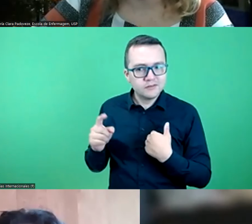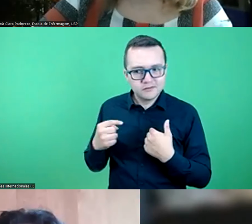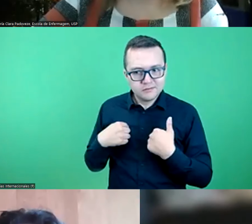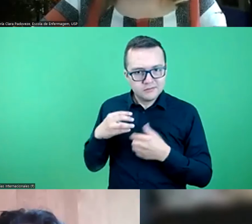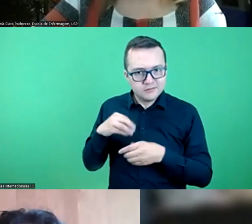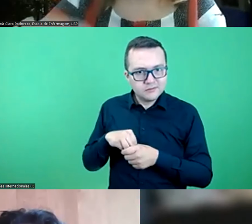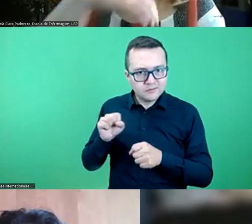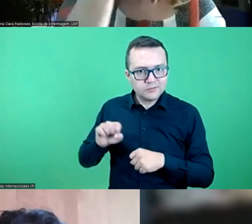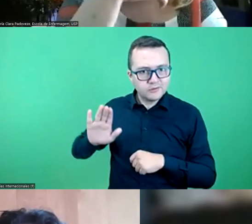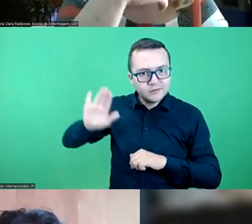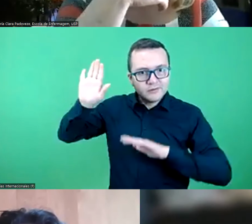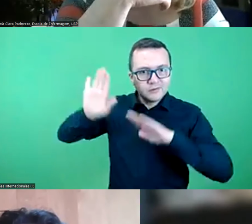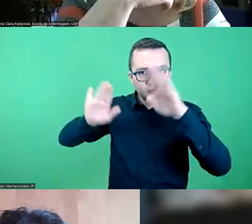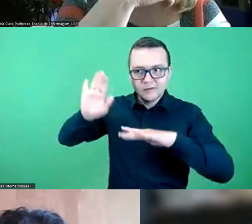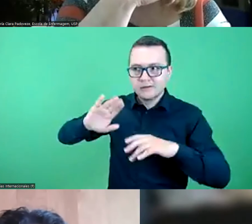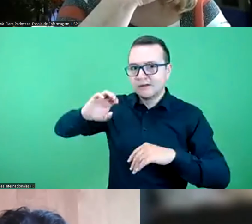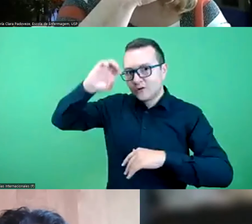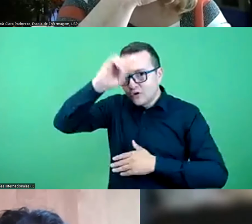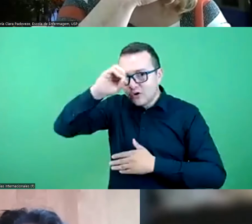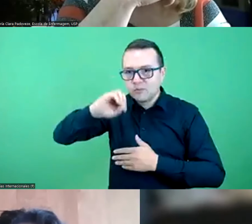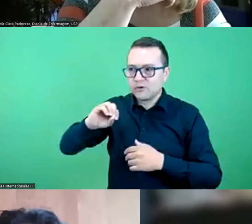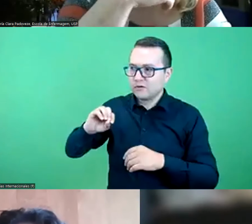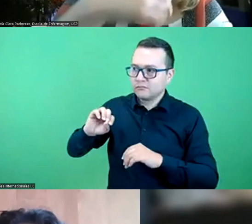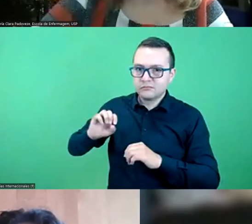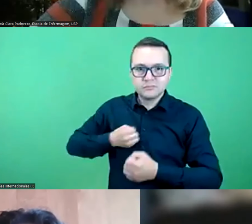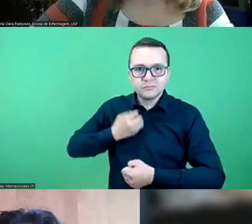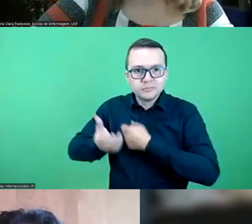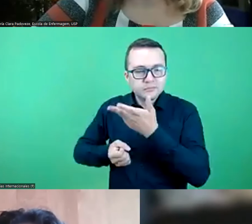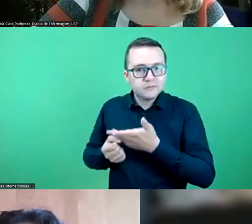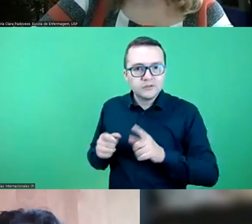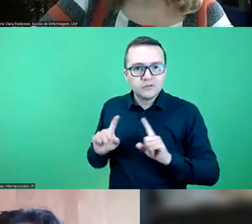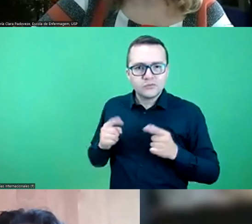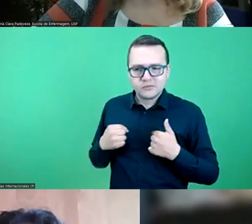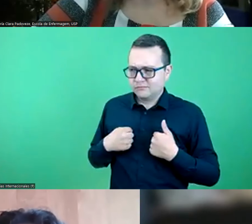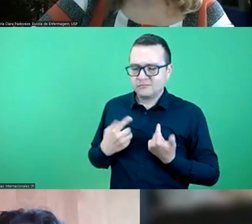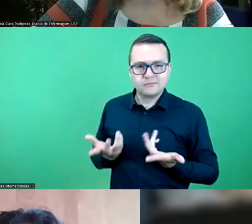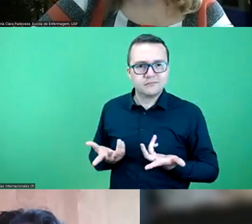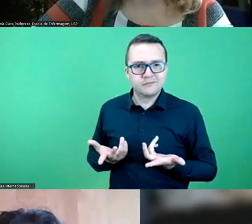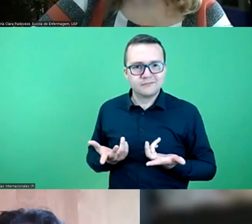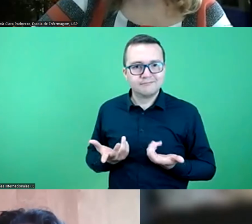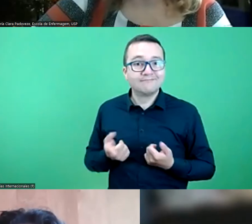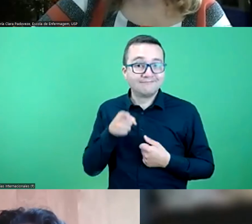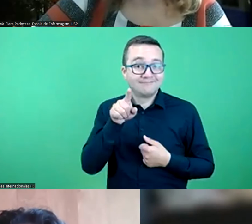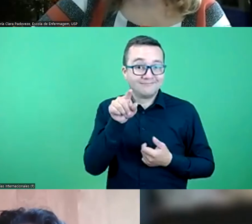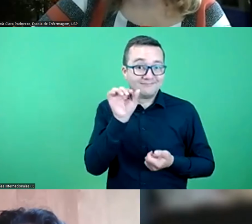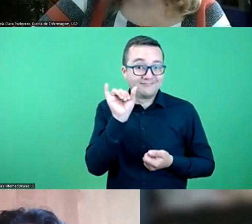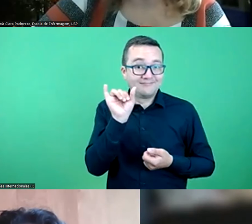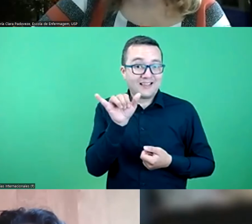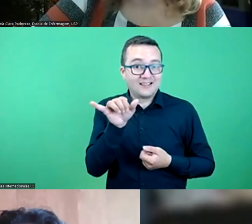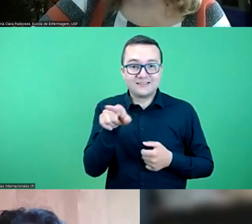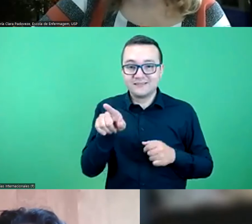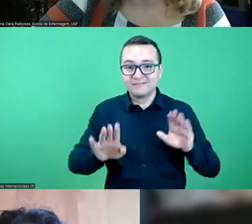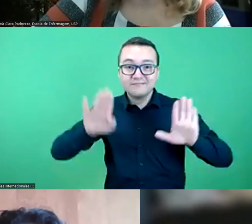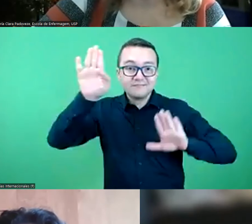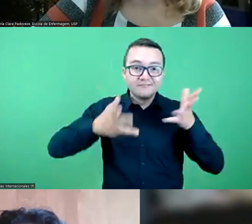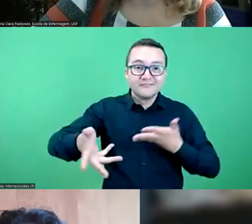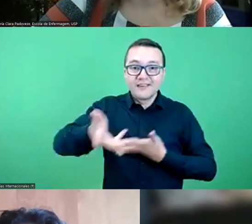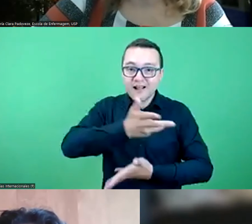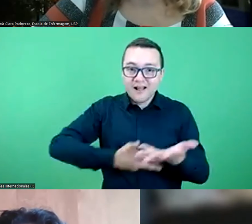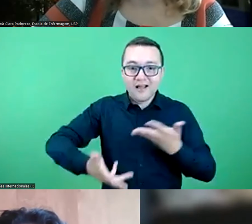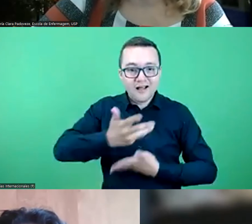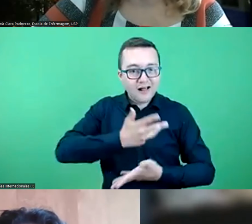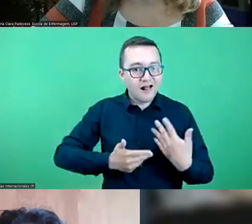esos comentarios por parte de ustedes me parece que fueron sumamente ricos, porque no solamente pusieron